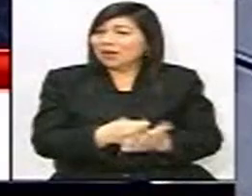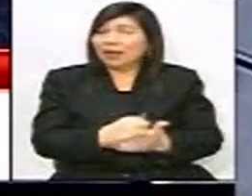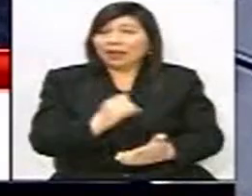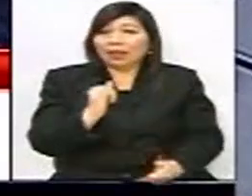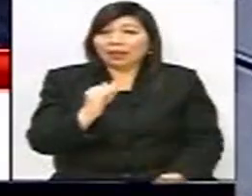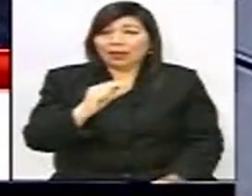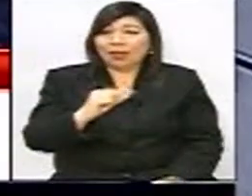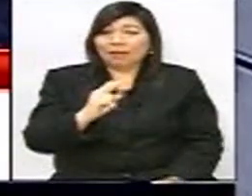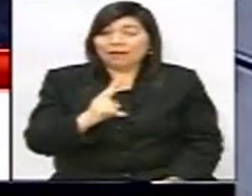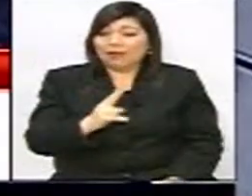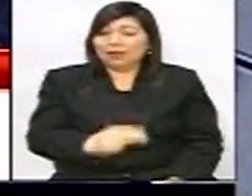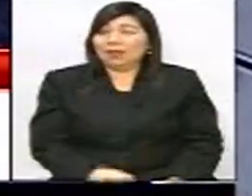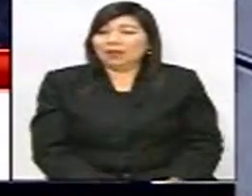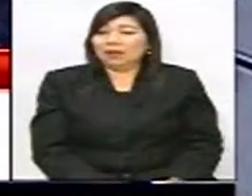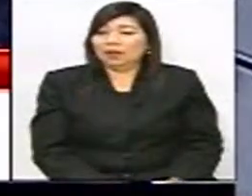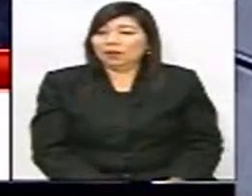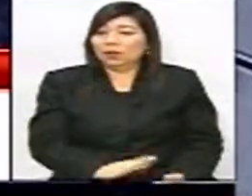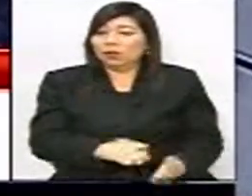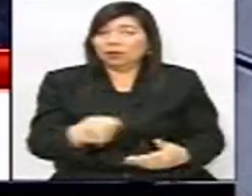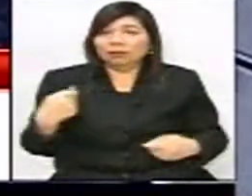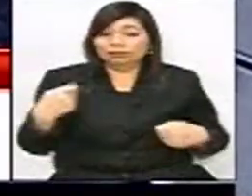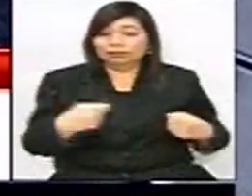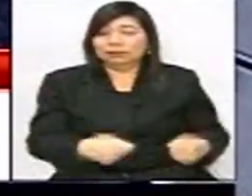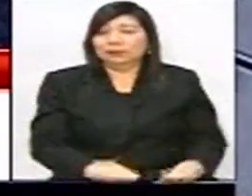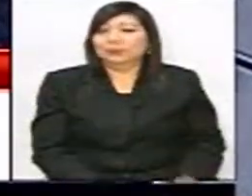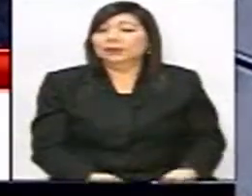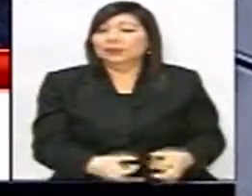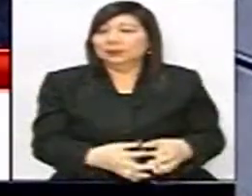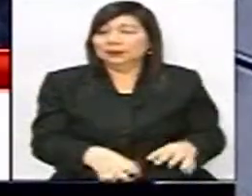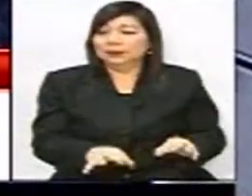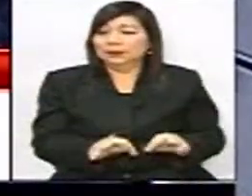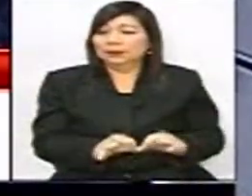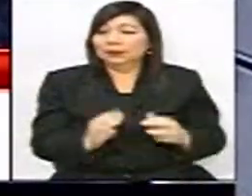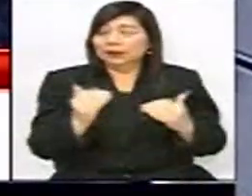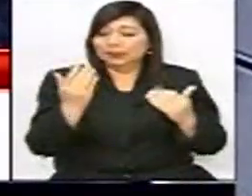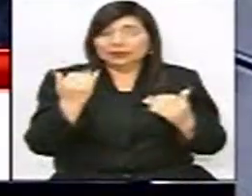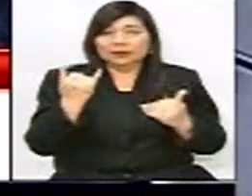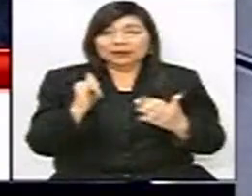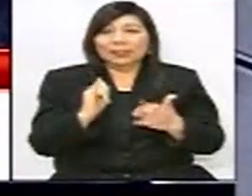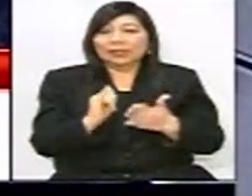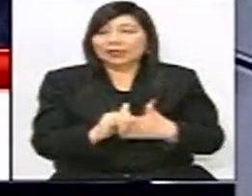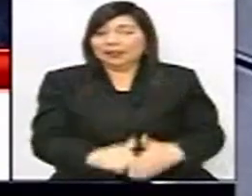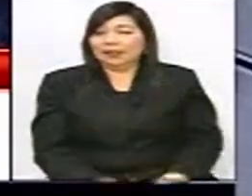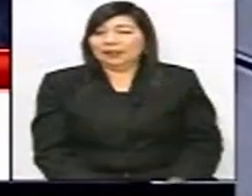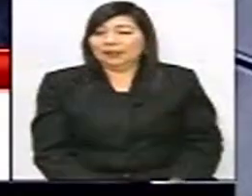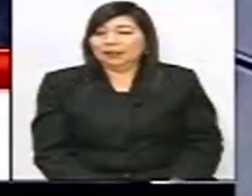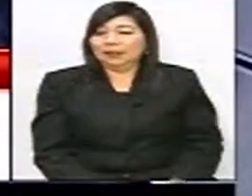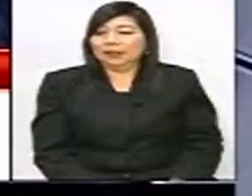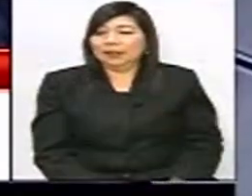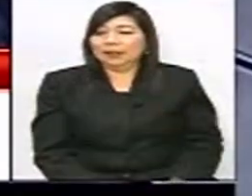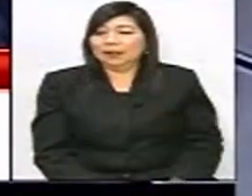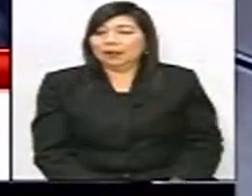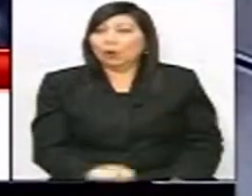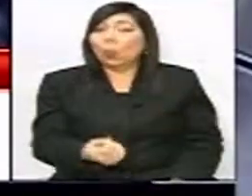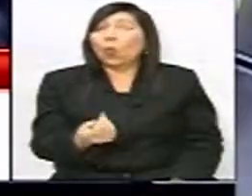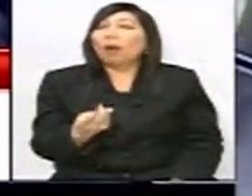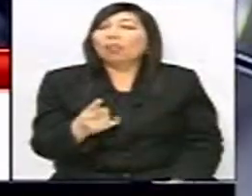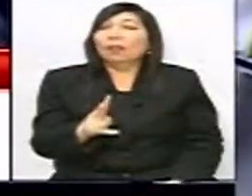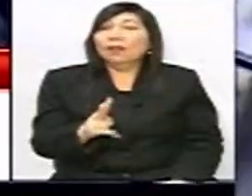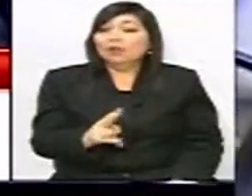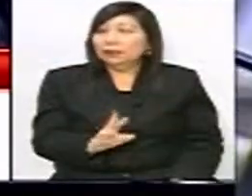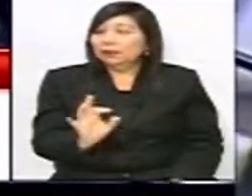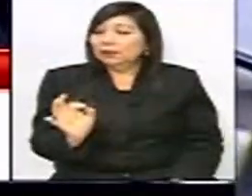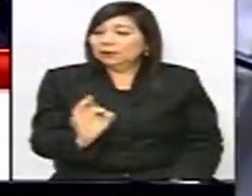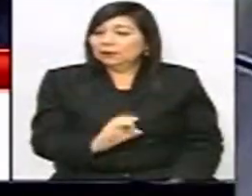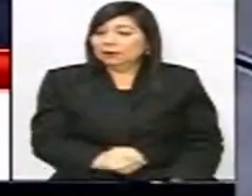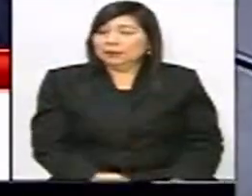IGB sobre todos sus ingresos. O sea, esto es importante para tener una idea realmente sobre los márgenes de utilidad y no